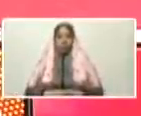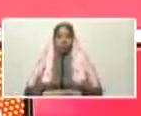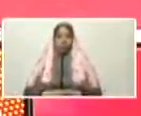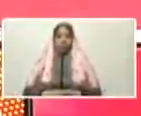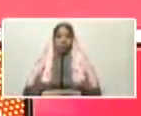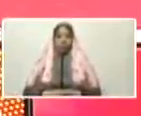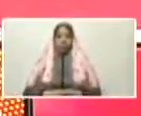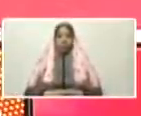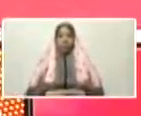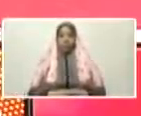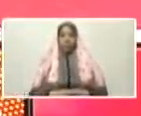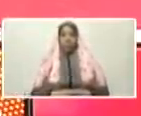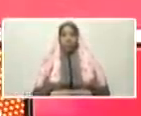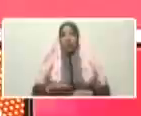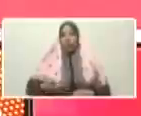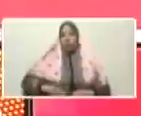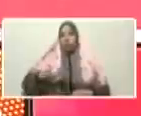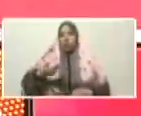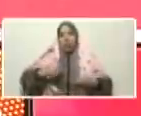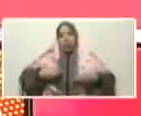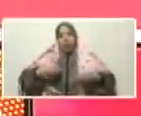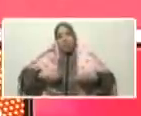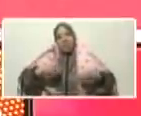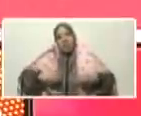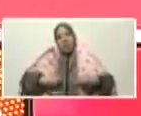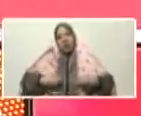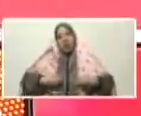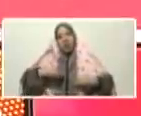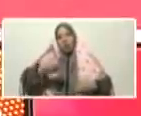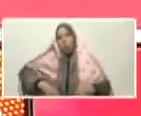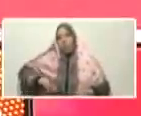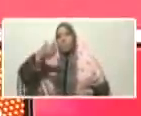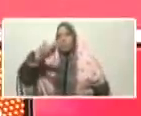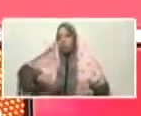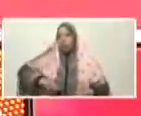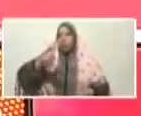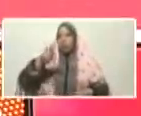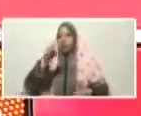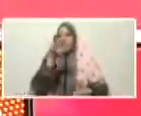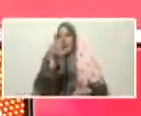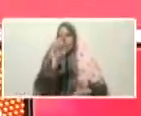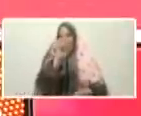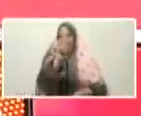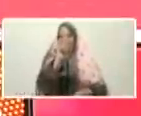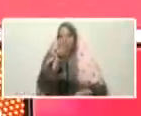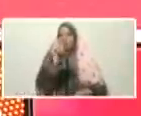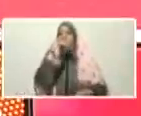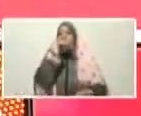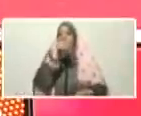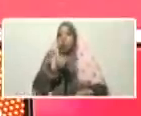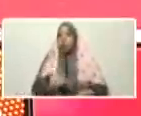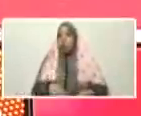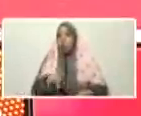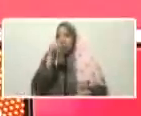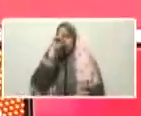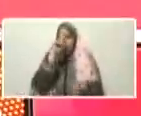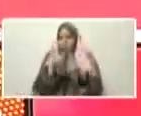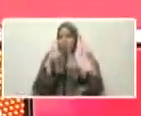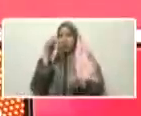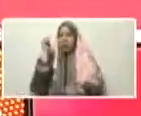la vitalidad de las 3r y en primer lugar está la gran tarea histórica de ser mayoría y de